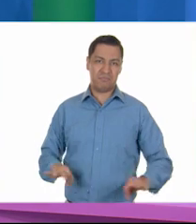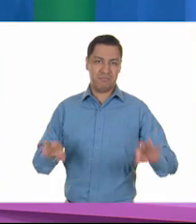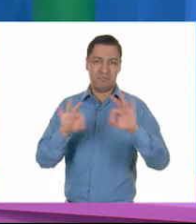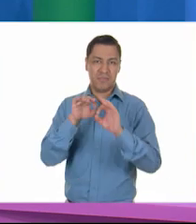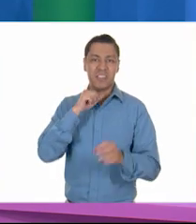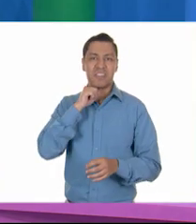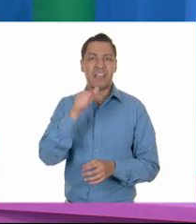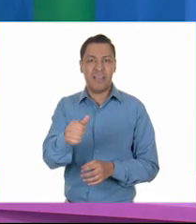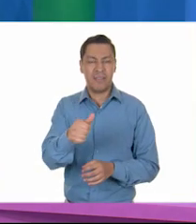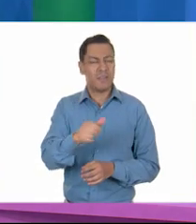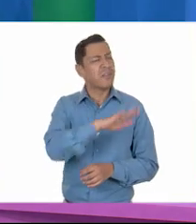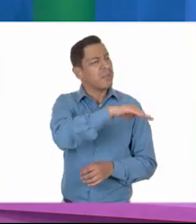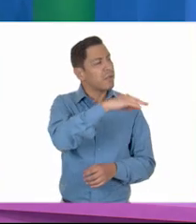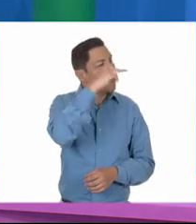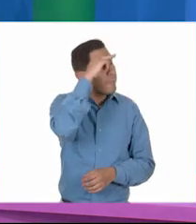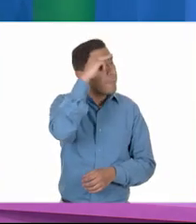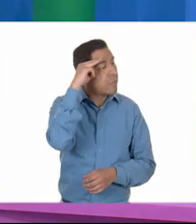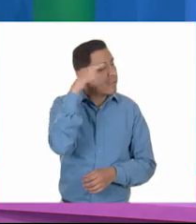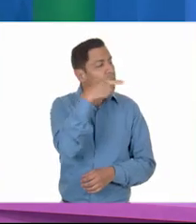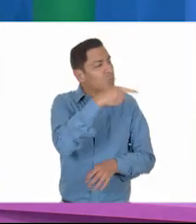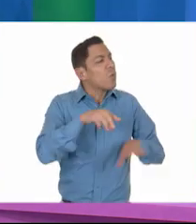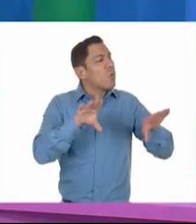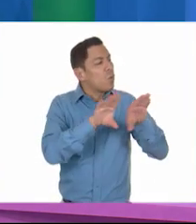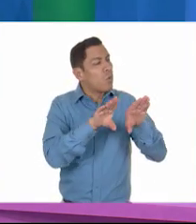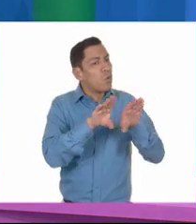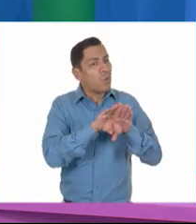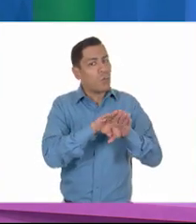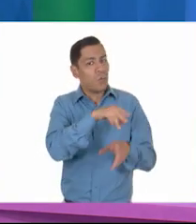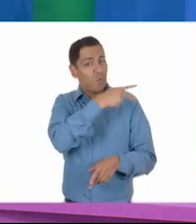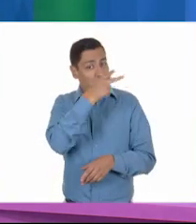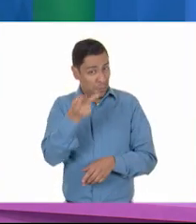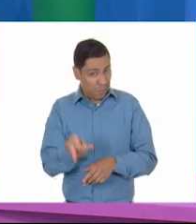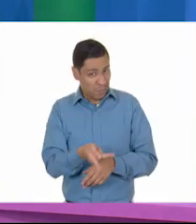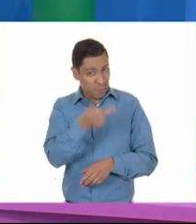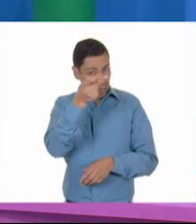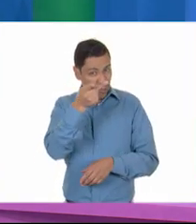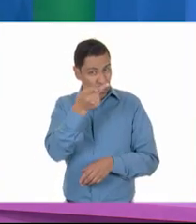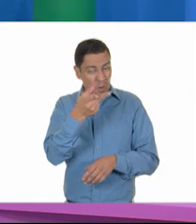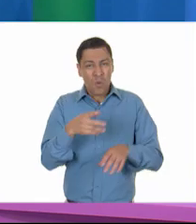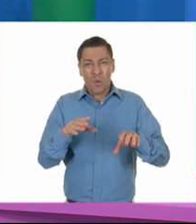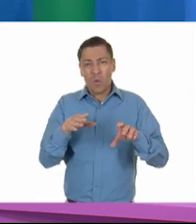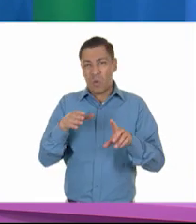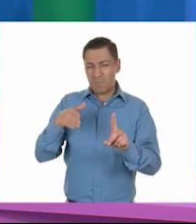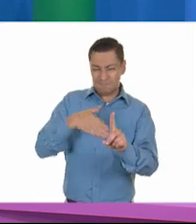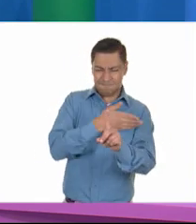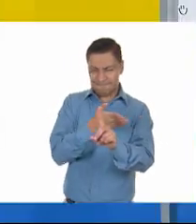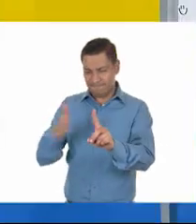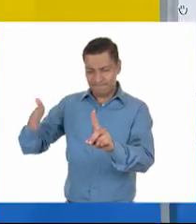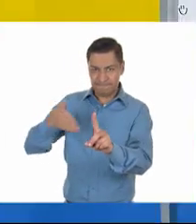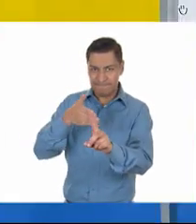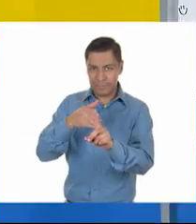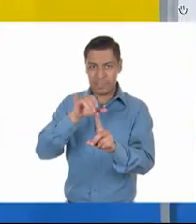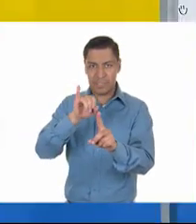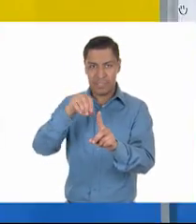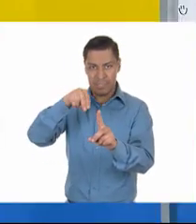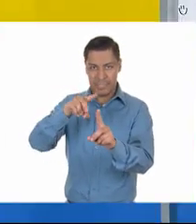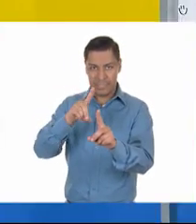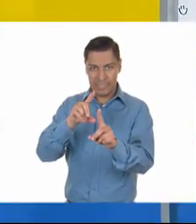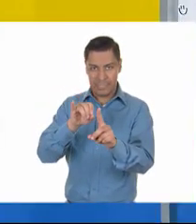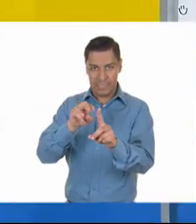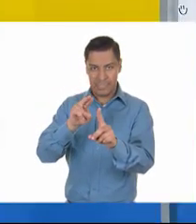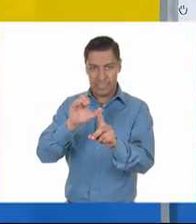cómo harías tú una versión de esta pregunta si tu respuesta está en discurso indirecto. Perfecto.